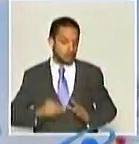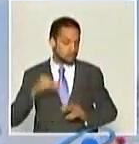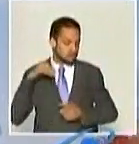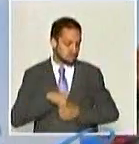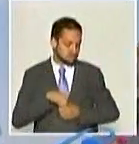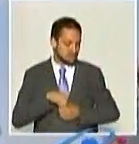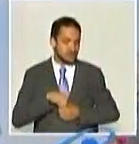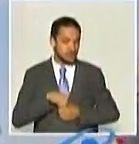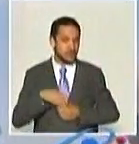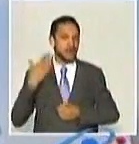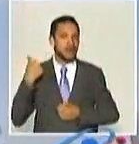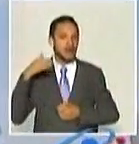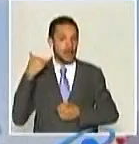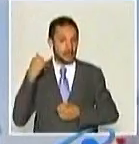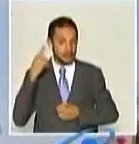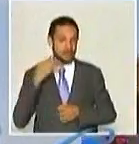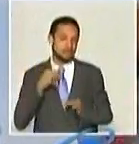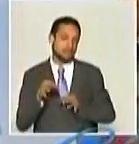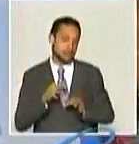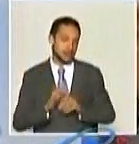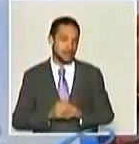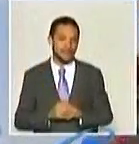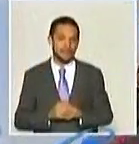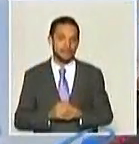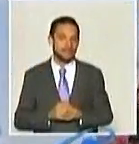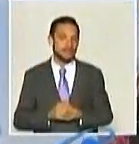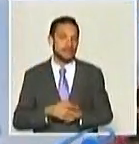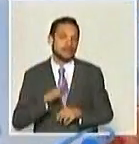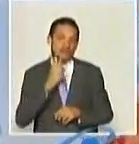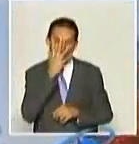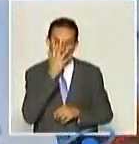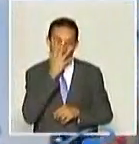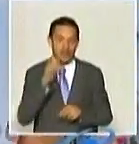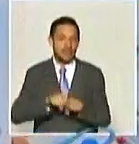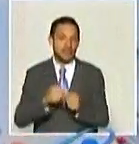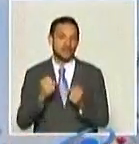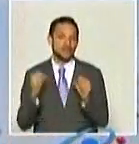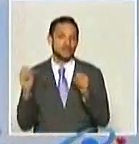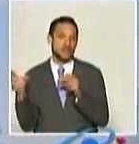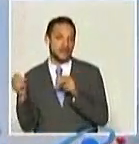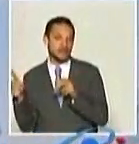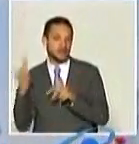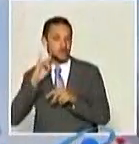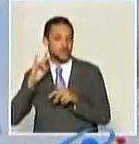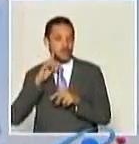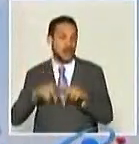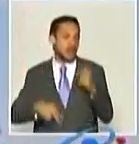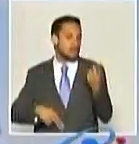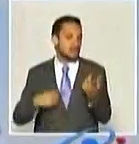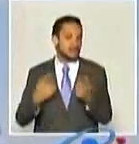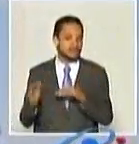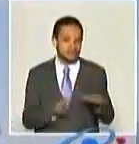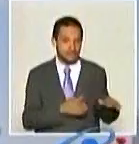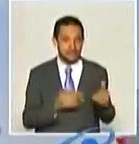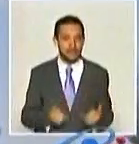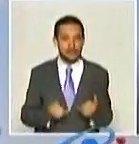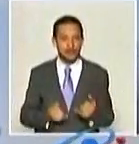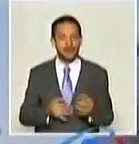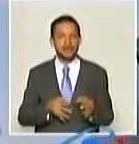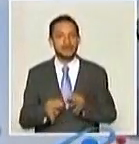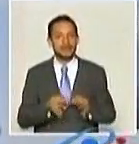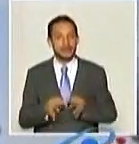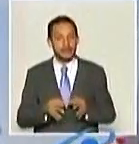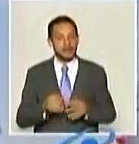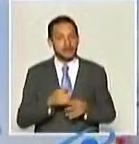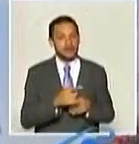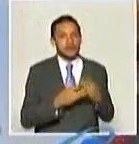era lo que yo quería explicarle al público, que la gente me dice, bueno, ¿qué es el ozono? Es un oxígeno medicinal que